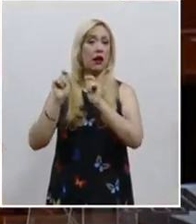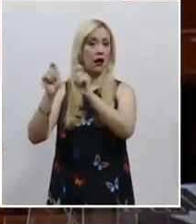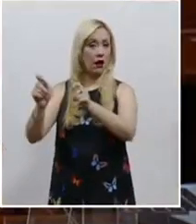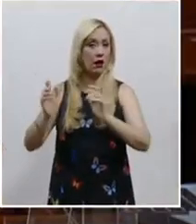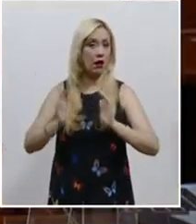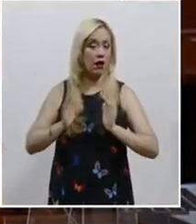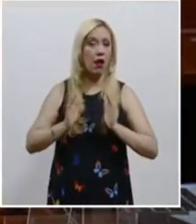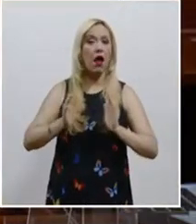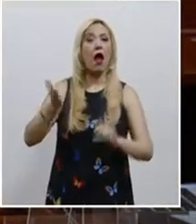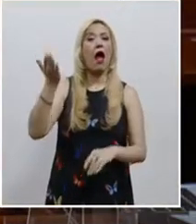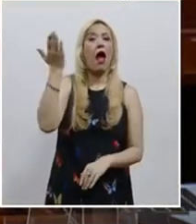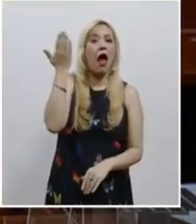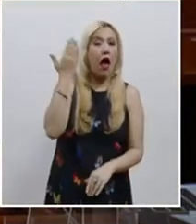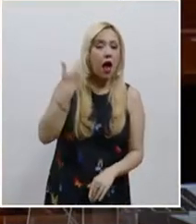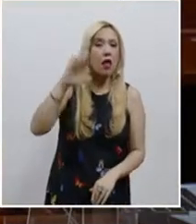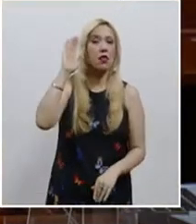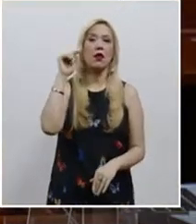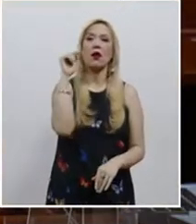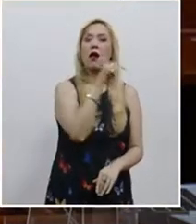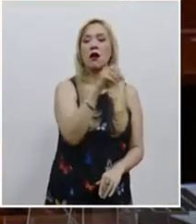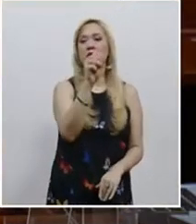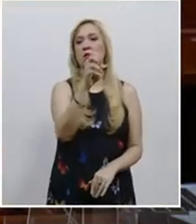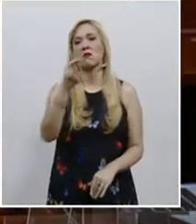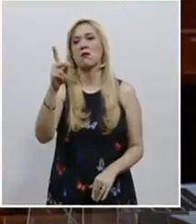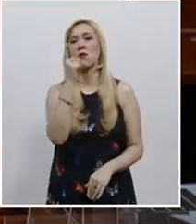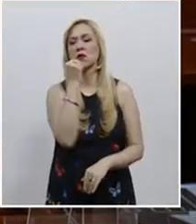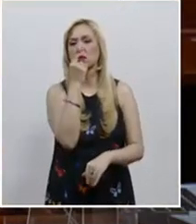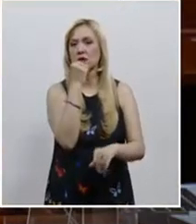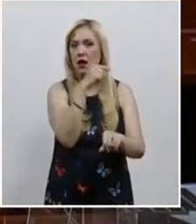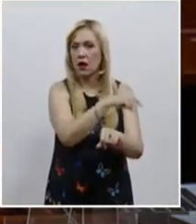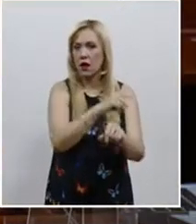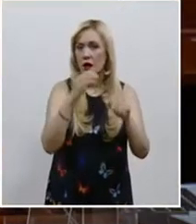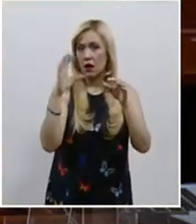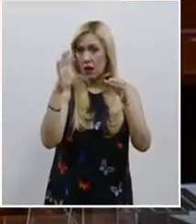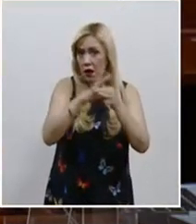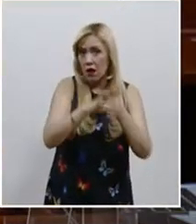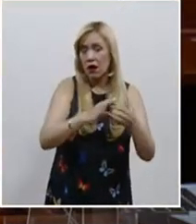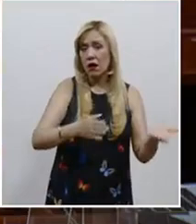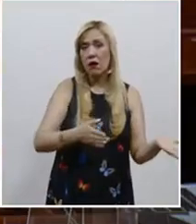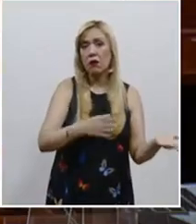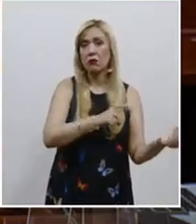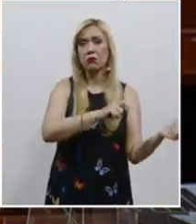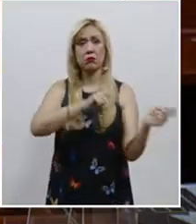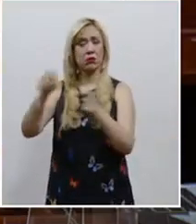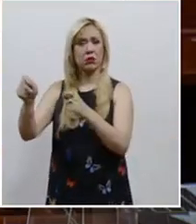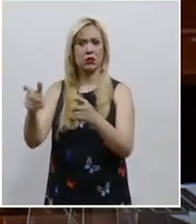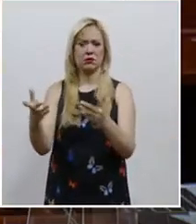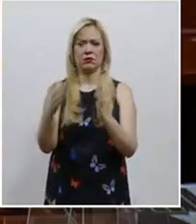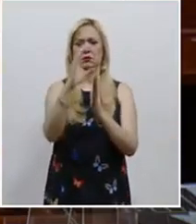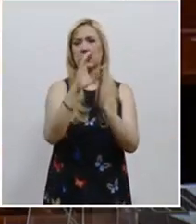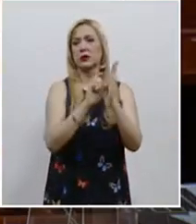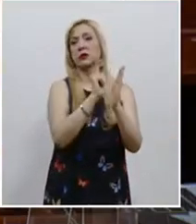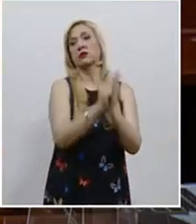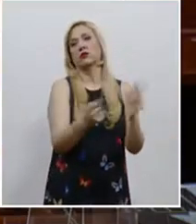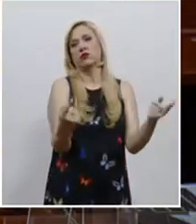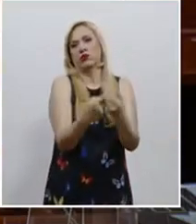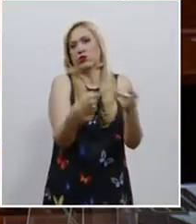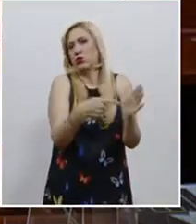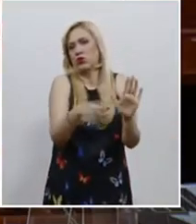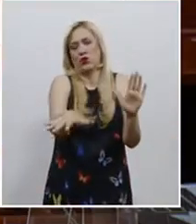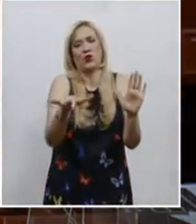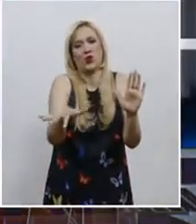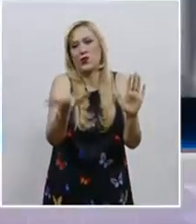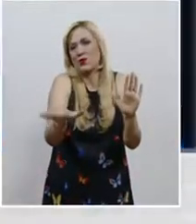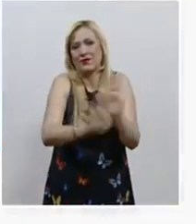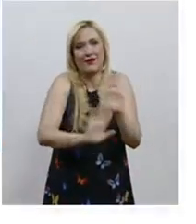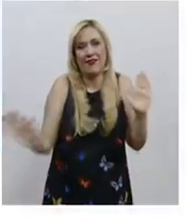la Secretaría de Seguridad y Protección Ciudadana. Su inconstitucionalidad es evidente.